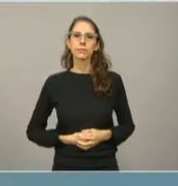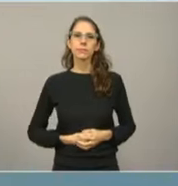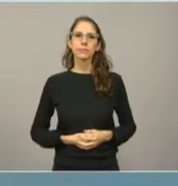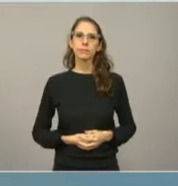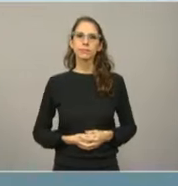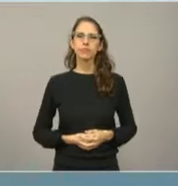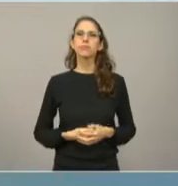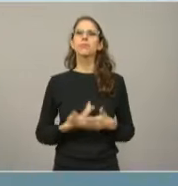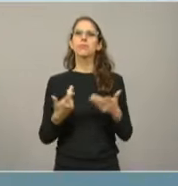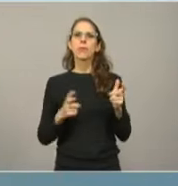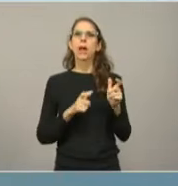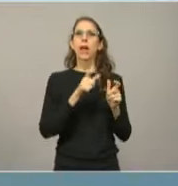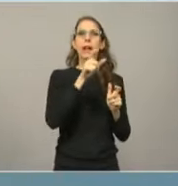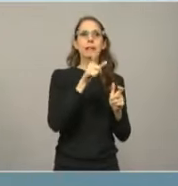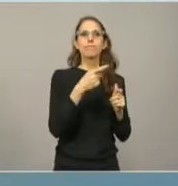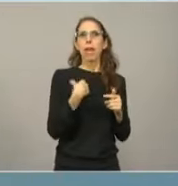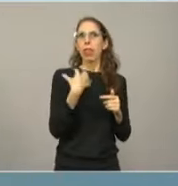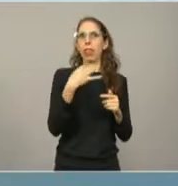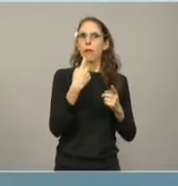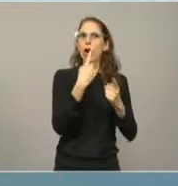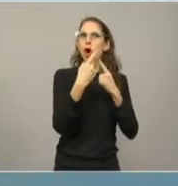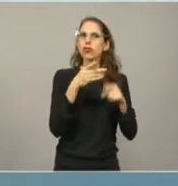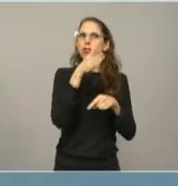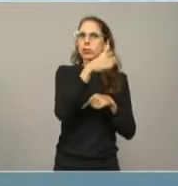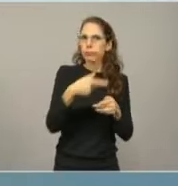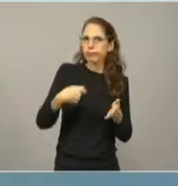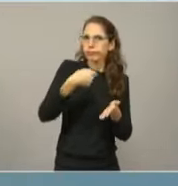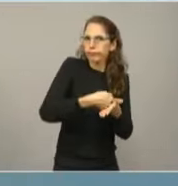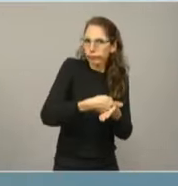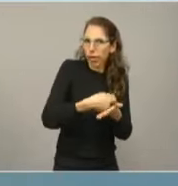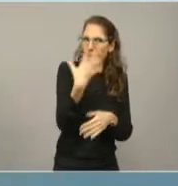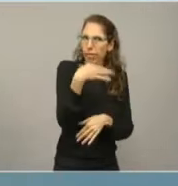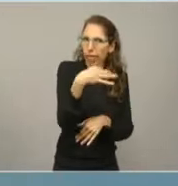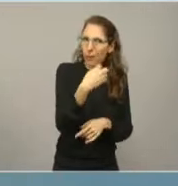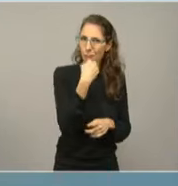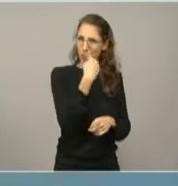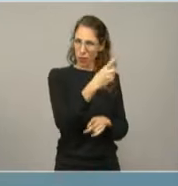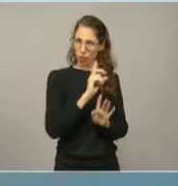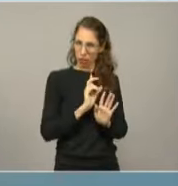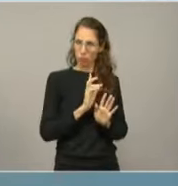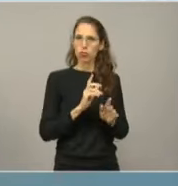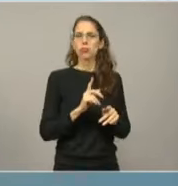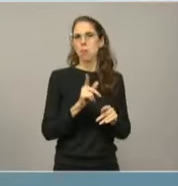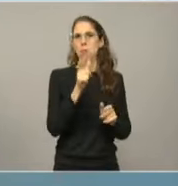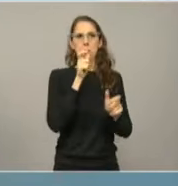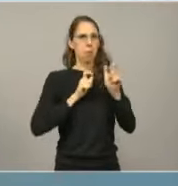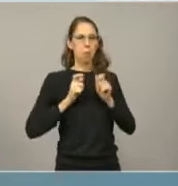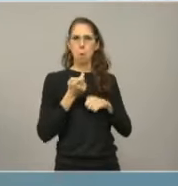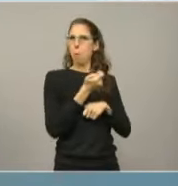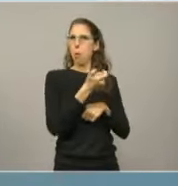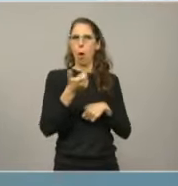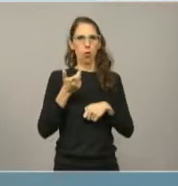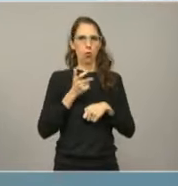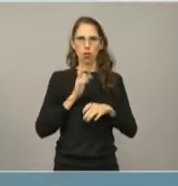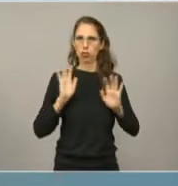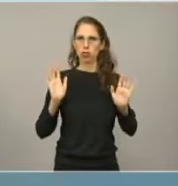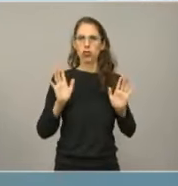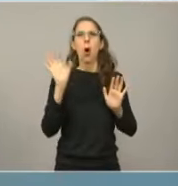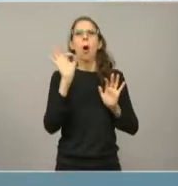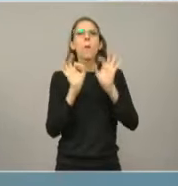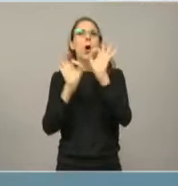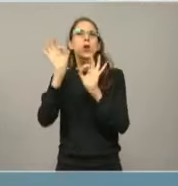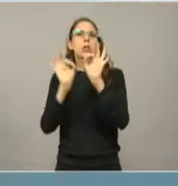quienes tuvieron que pagar por la consulta vemos Que eh Muy pocos tuvieron que pagar o los